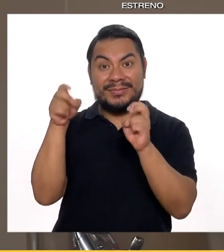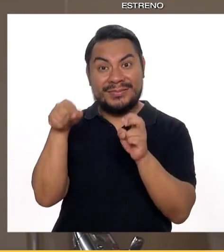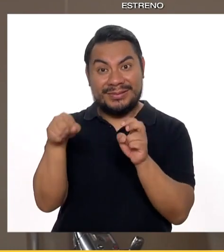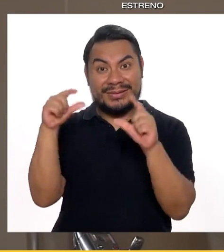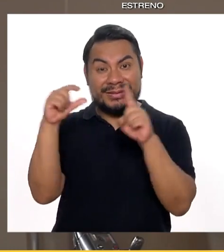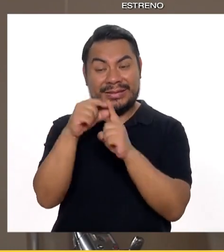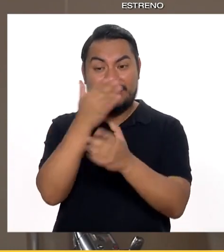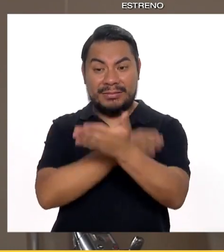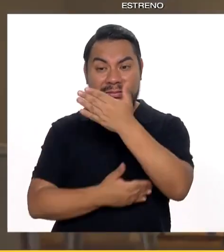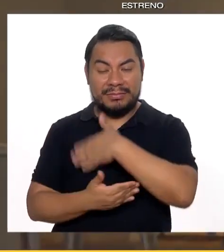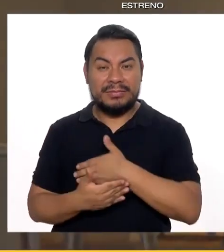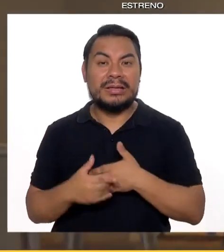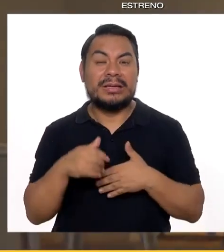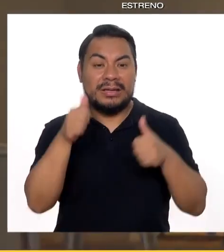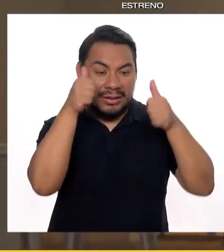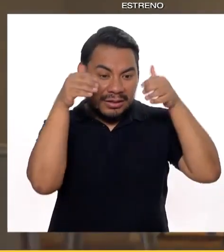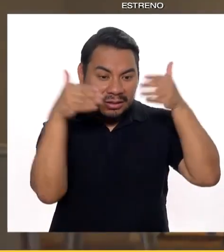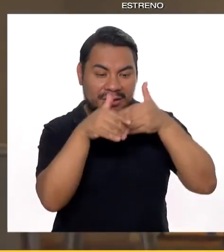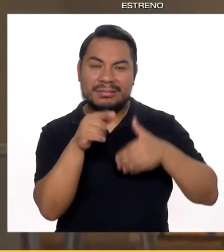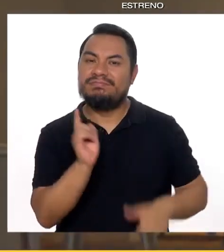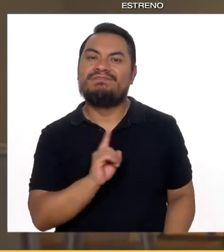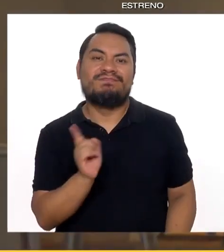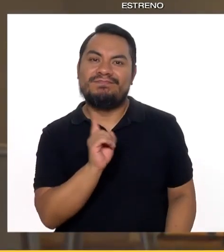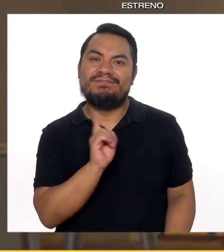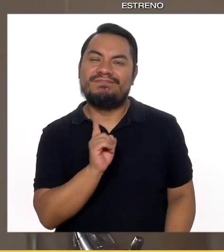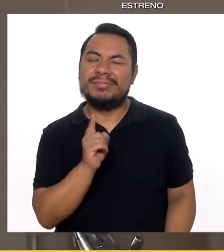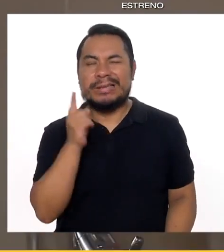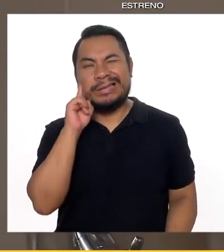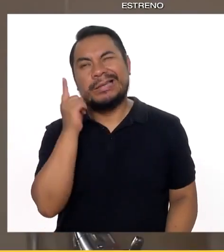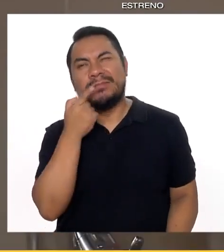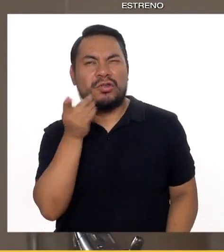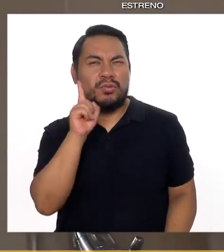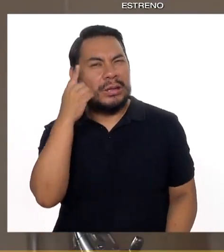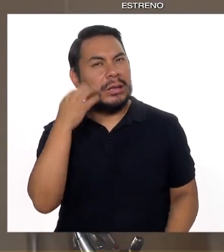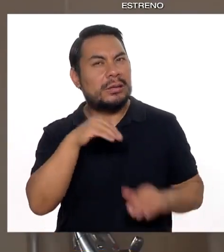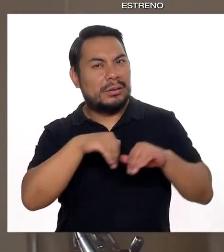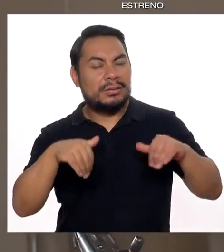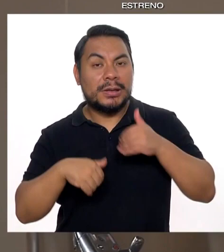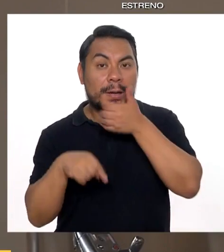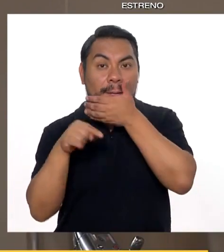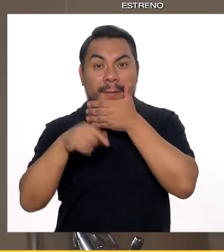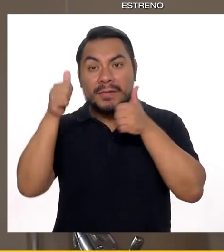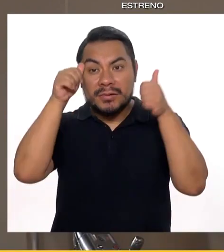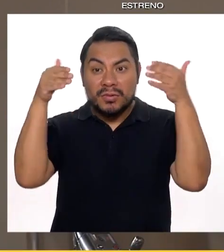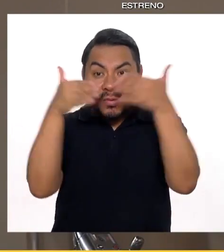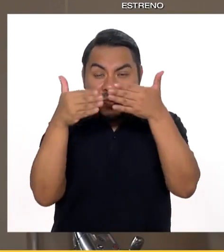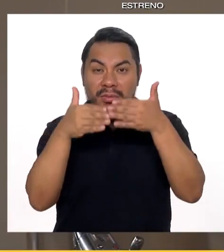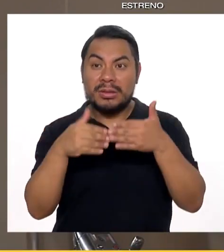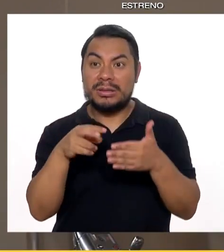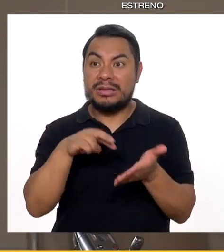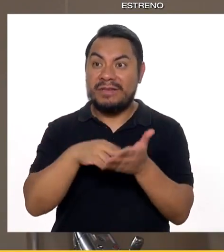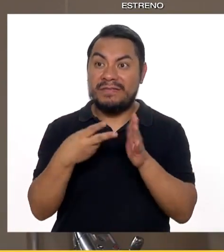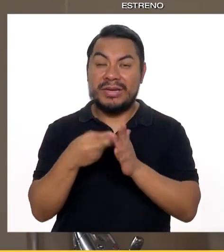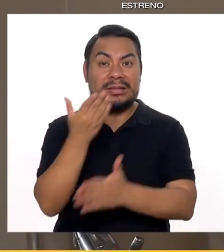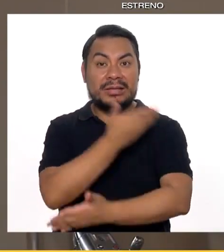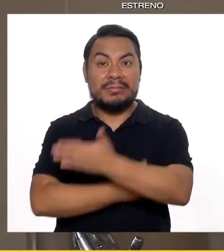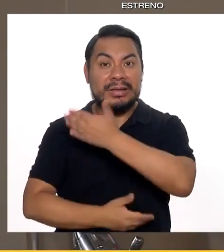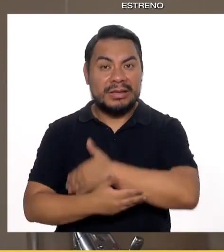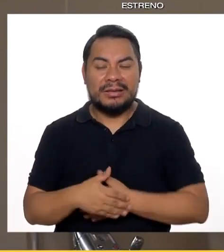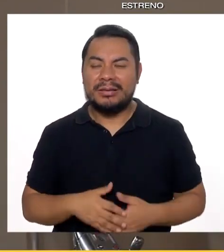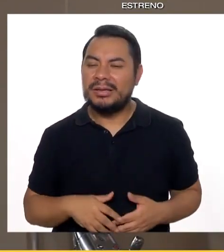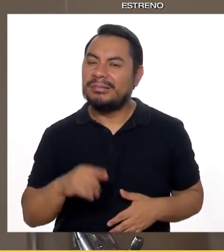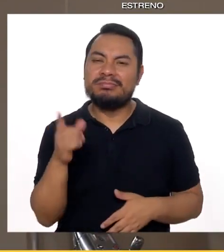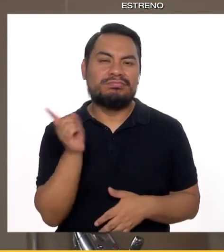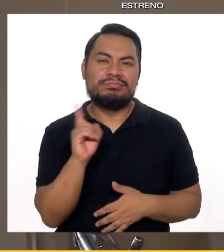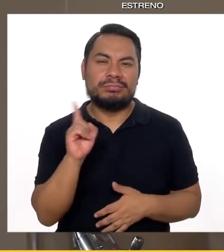también dentro del autismo está siendo bien cuestionado. Ya. ¿Ok? Tener autismo no necesariamente es tener una discapacidad,